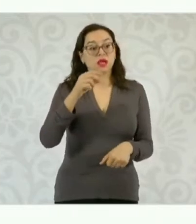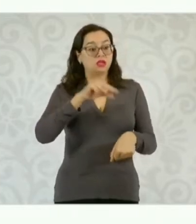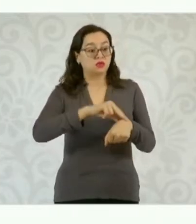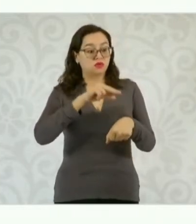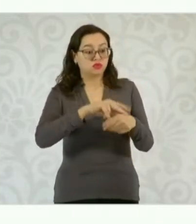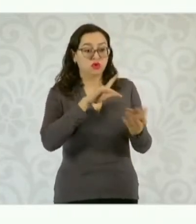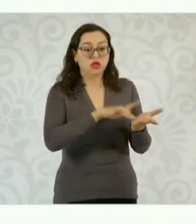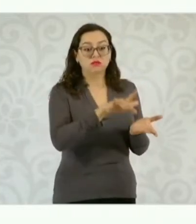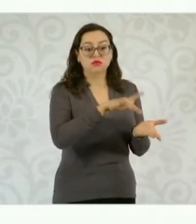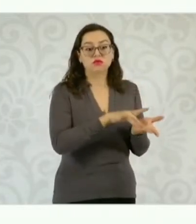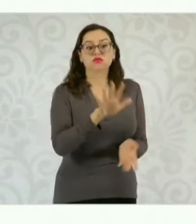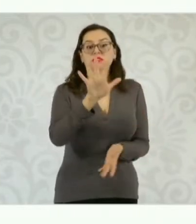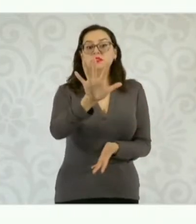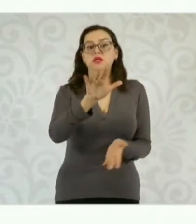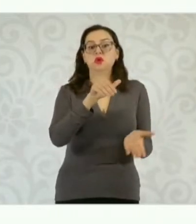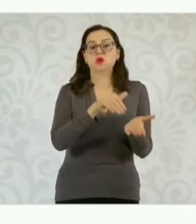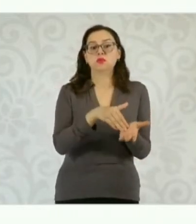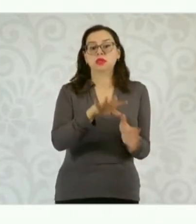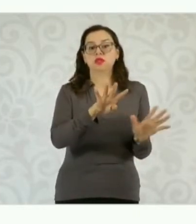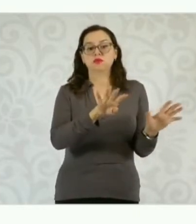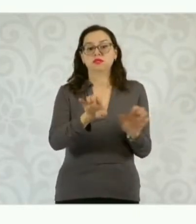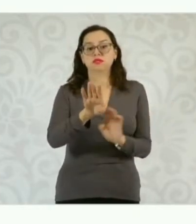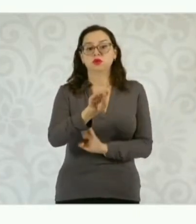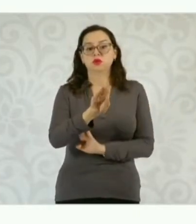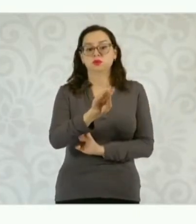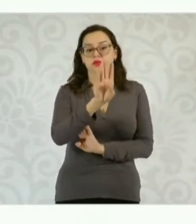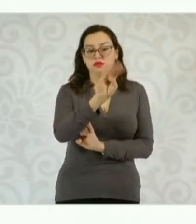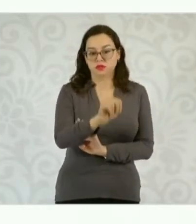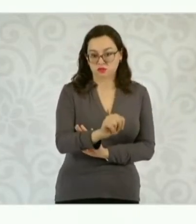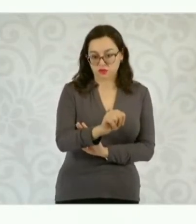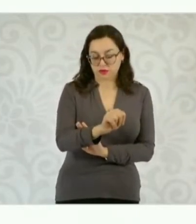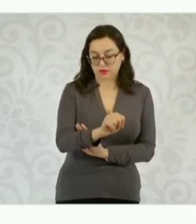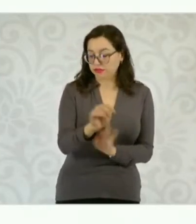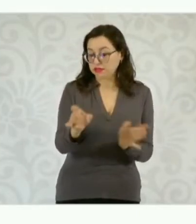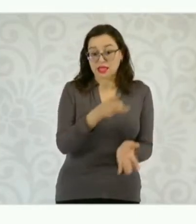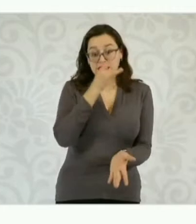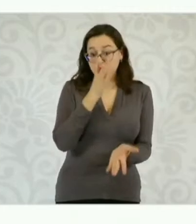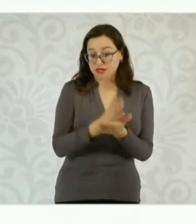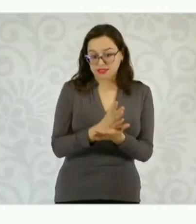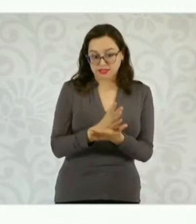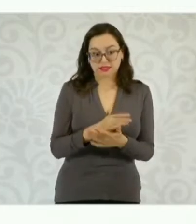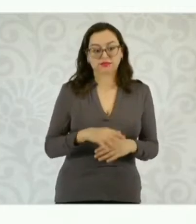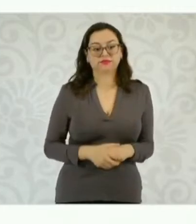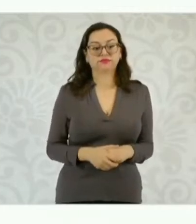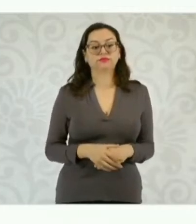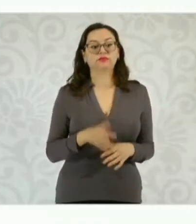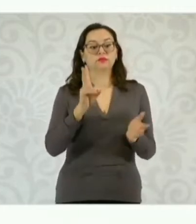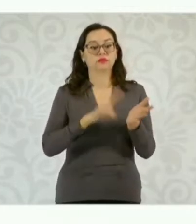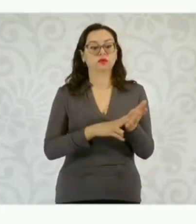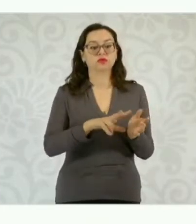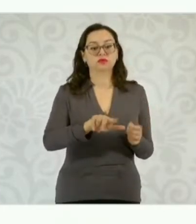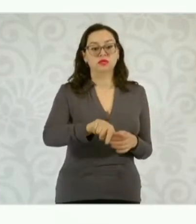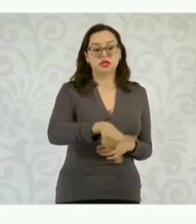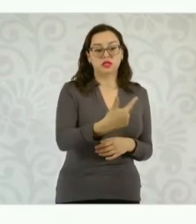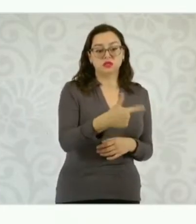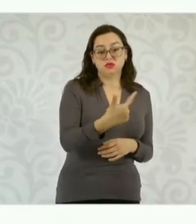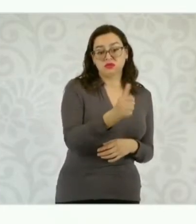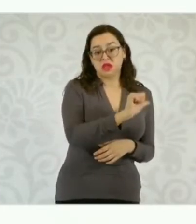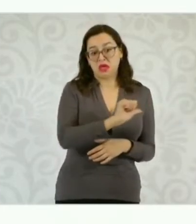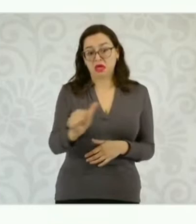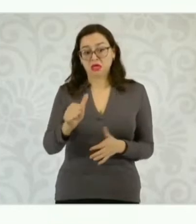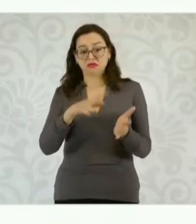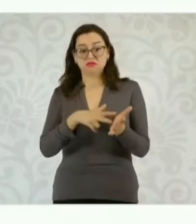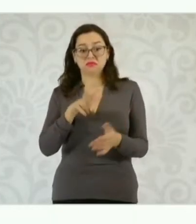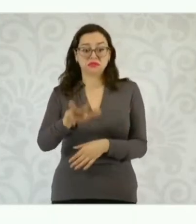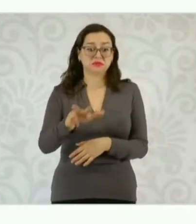solo 5,999 plazas para médicos residentes. Entre 2012 y 2018 este número se mantuvo